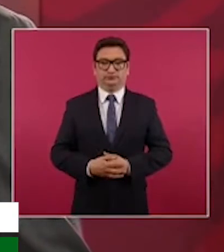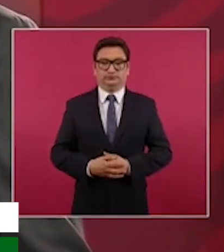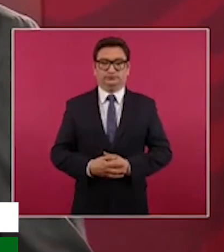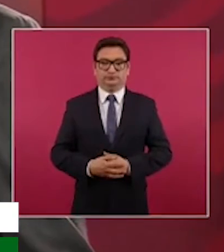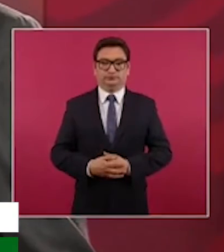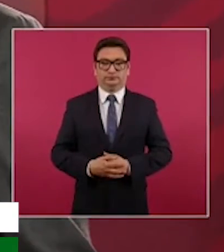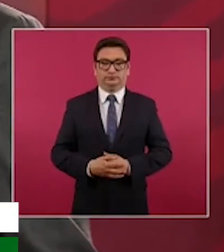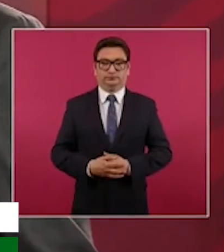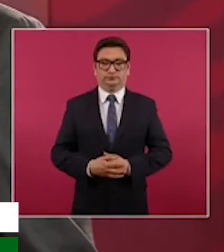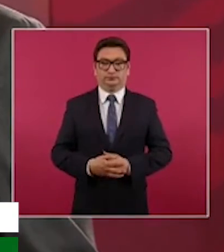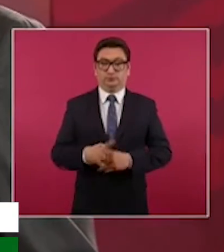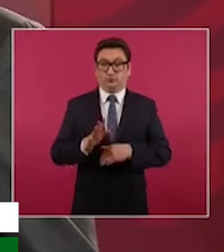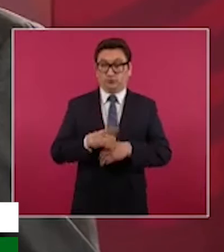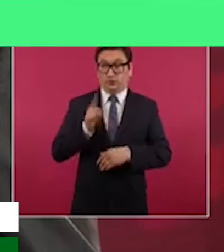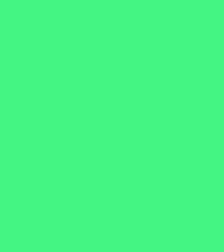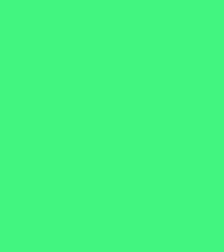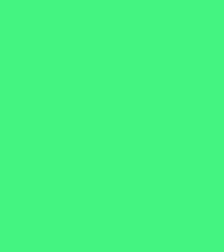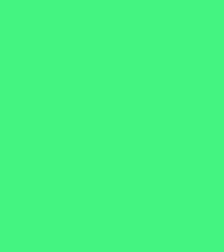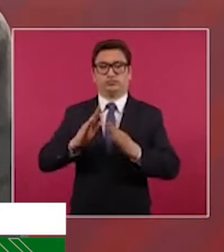bien Cristina.